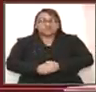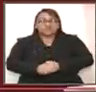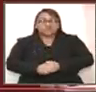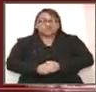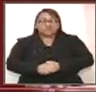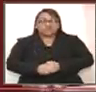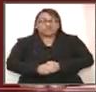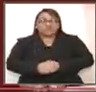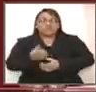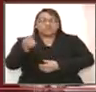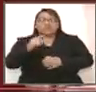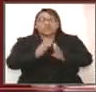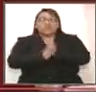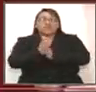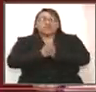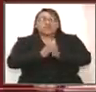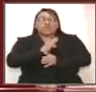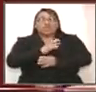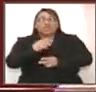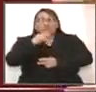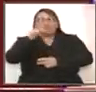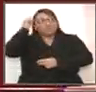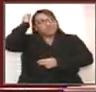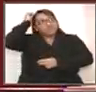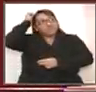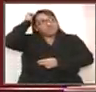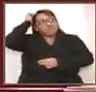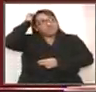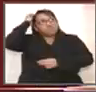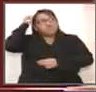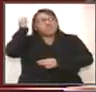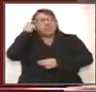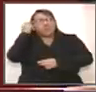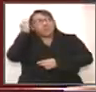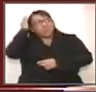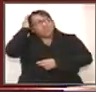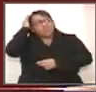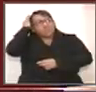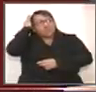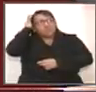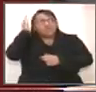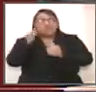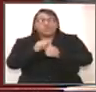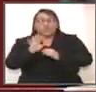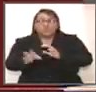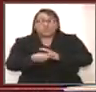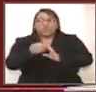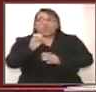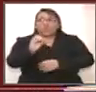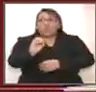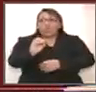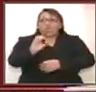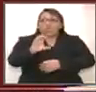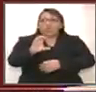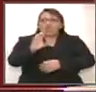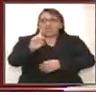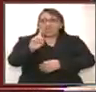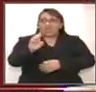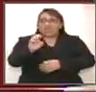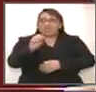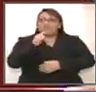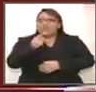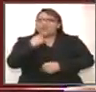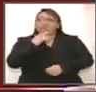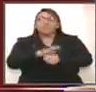el interés del Estado peruano en su incorporación a la OCDE y la necesidad de cumplir con